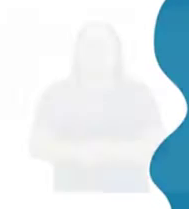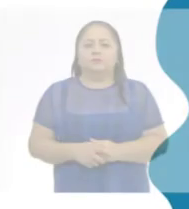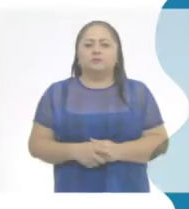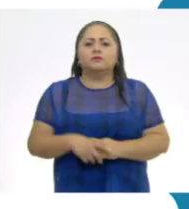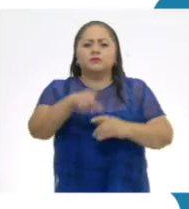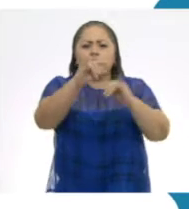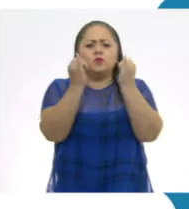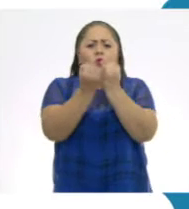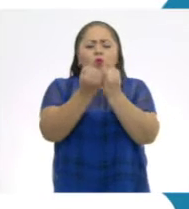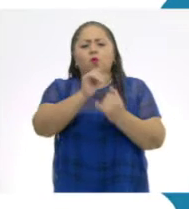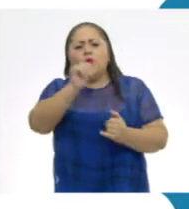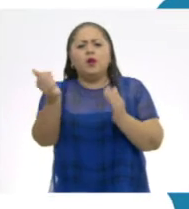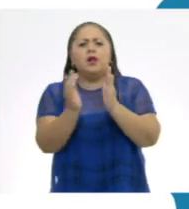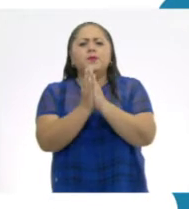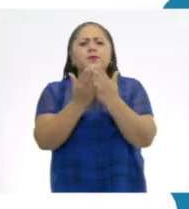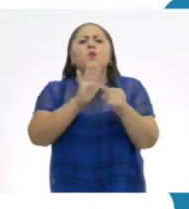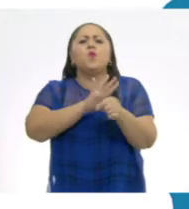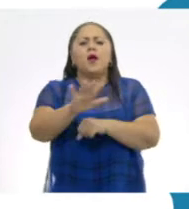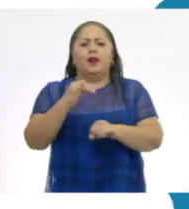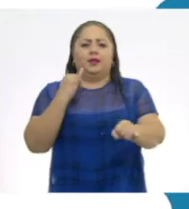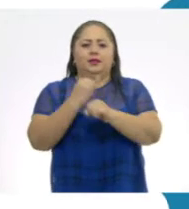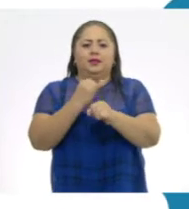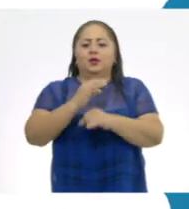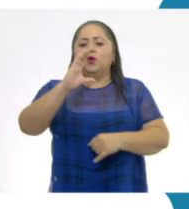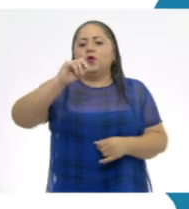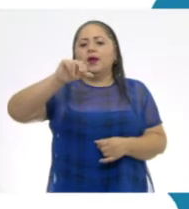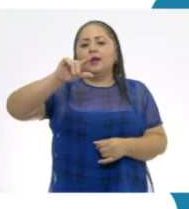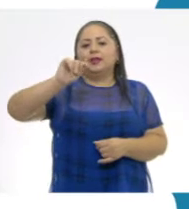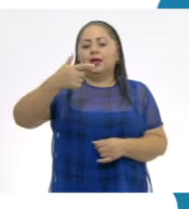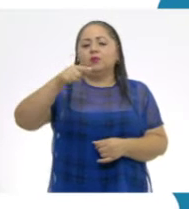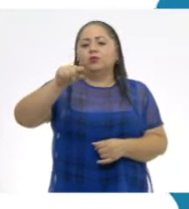También puedes encontrar los libros de texto en la página